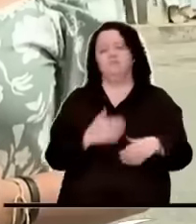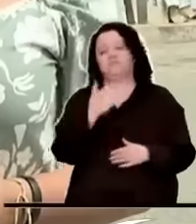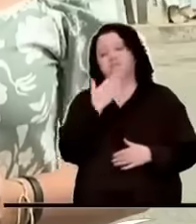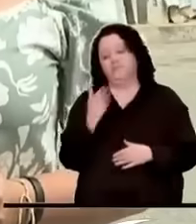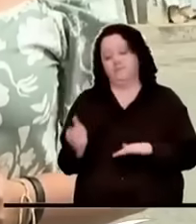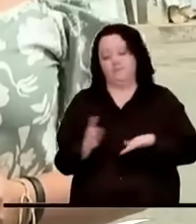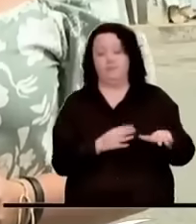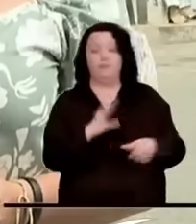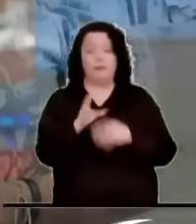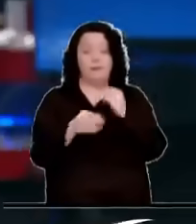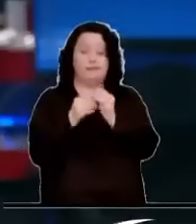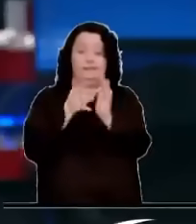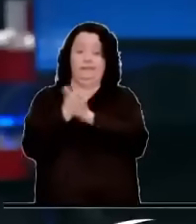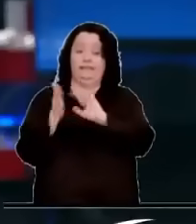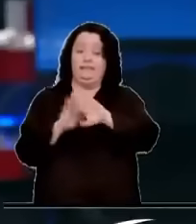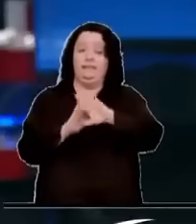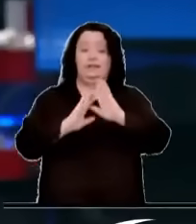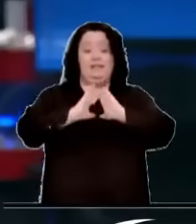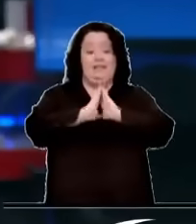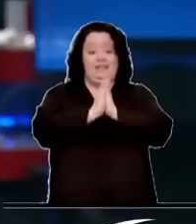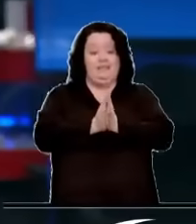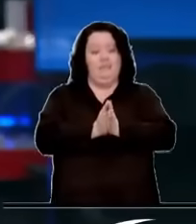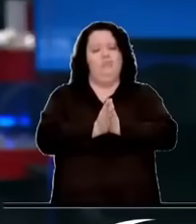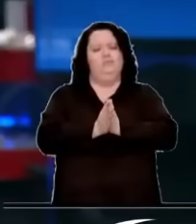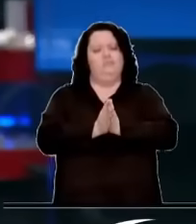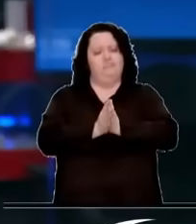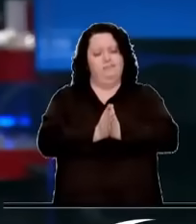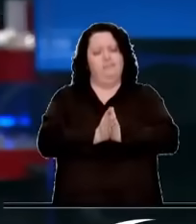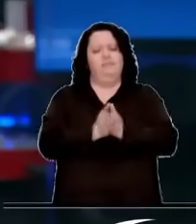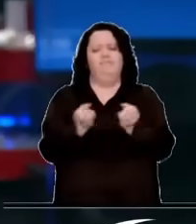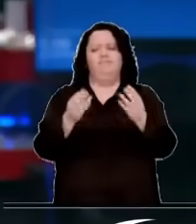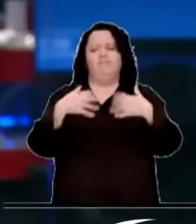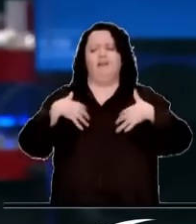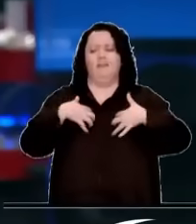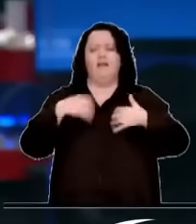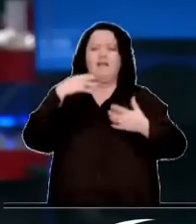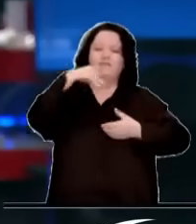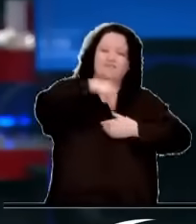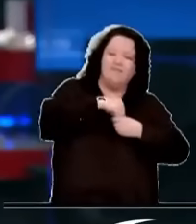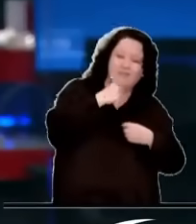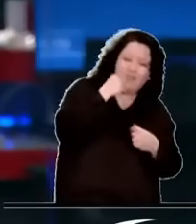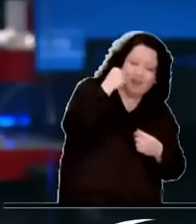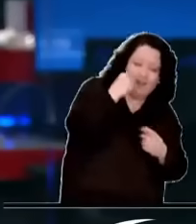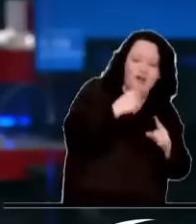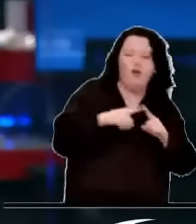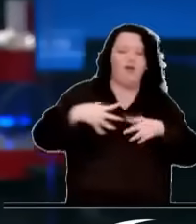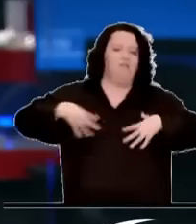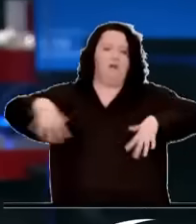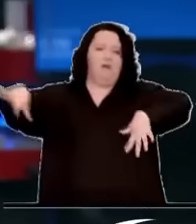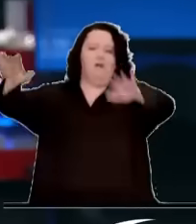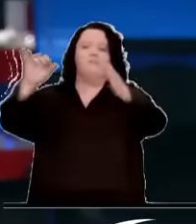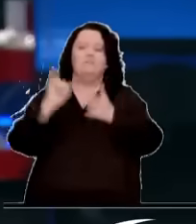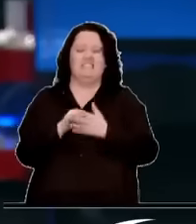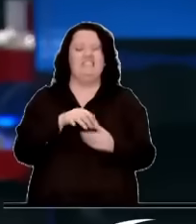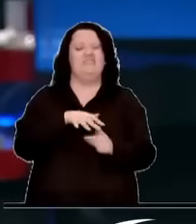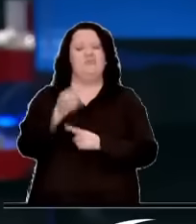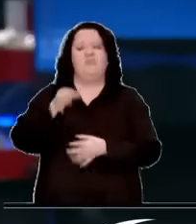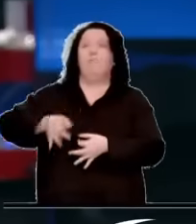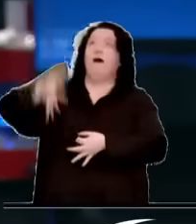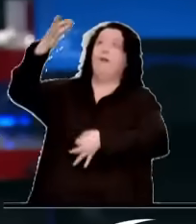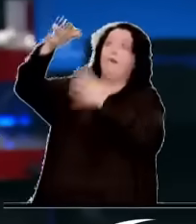Y cabe también decir que diciembre es un mes crítico para cientos de animales domésticos y silvestres por el uso de la pólvora. A la